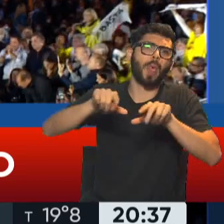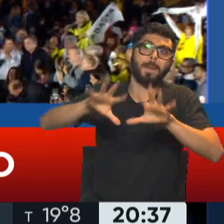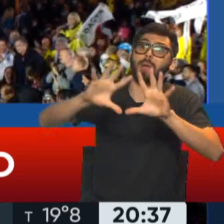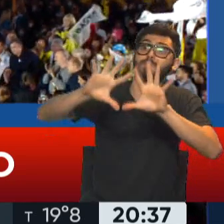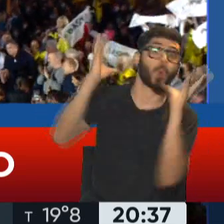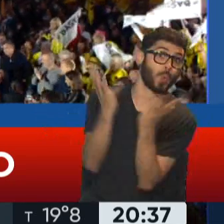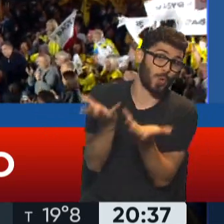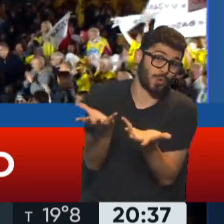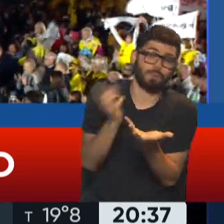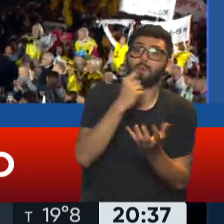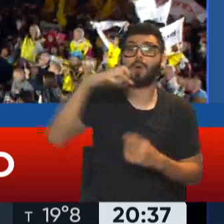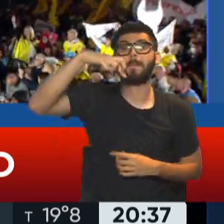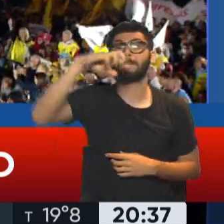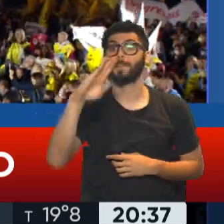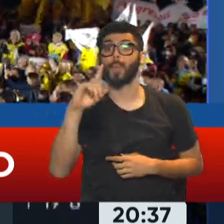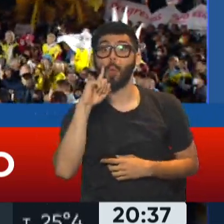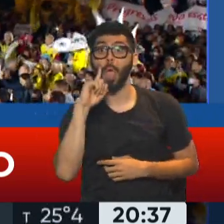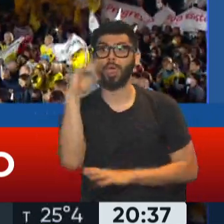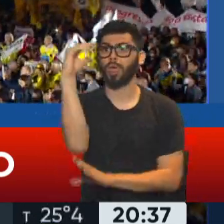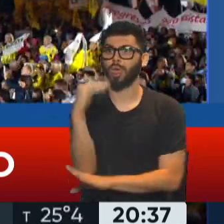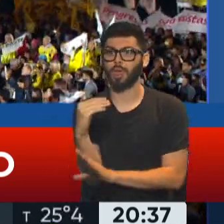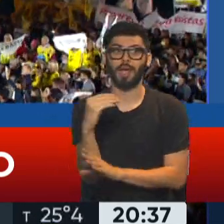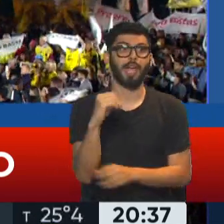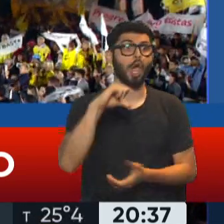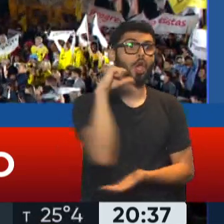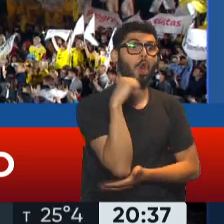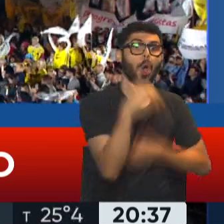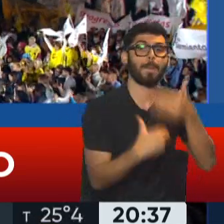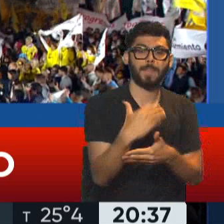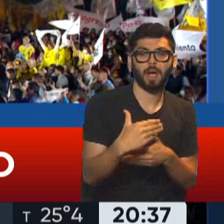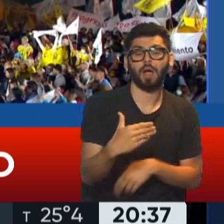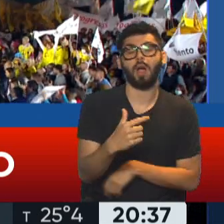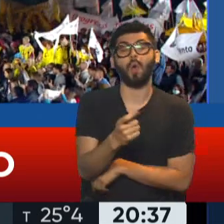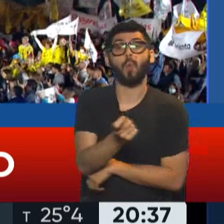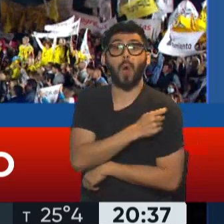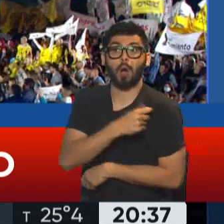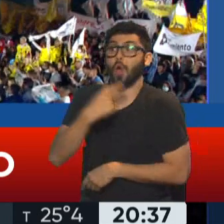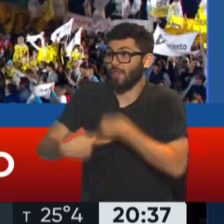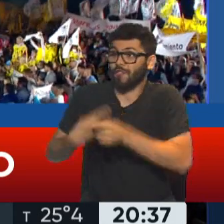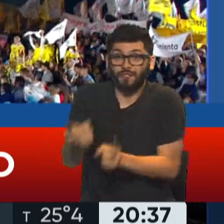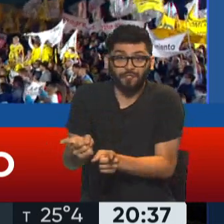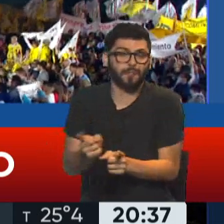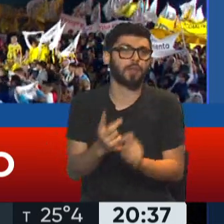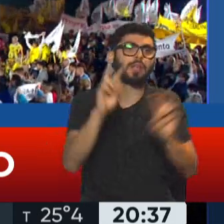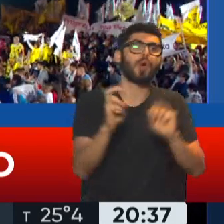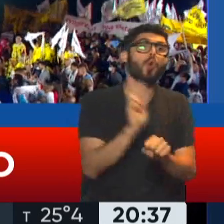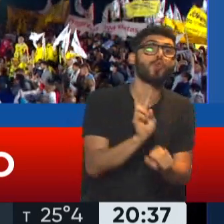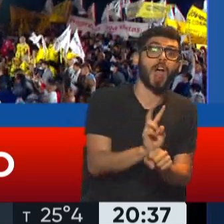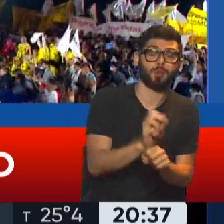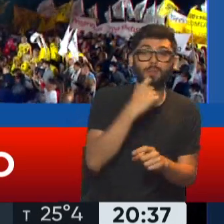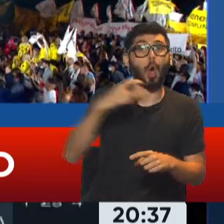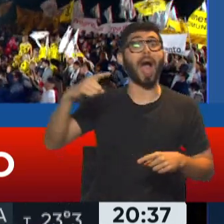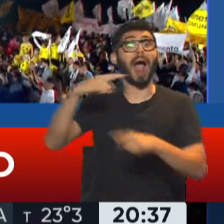por ejemplo la caída del PBI, la recuperación económica, el tema de la vacunación que todavía continúa, los cuidados, etcétera. Ahora Alemania